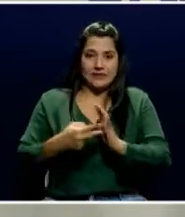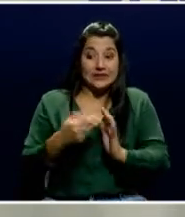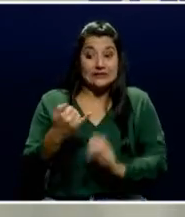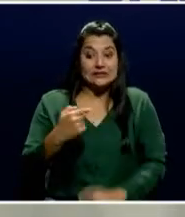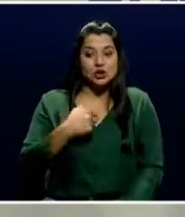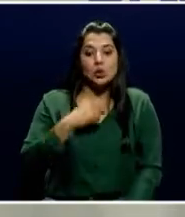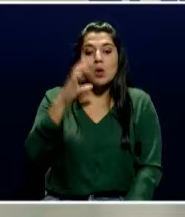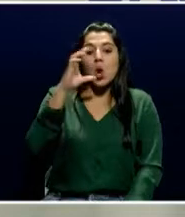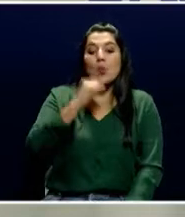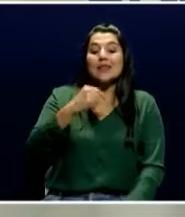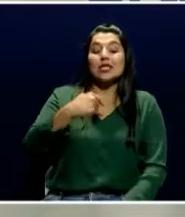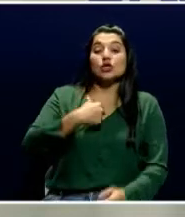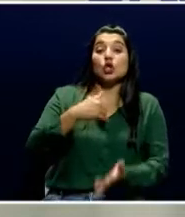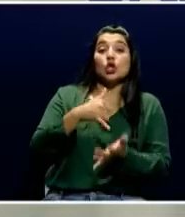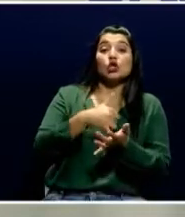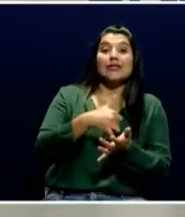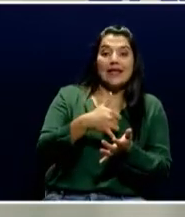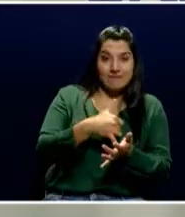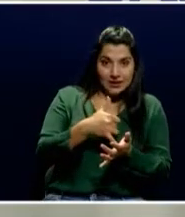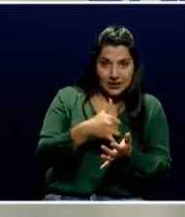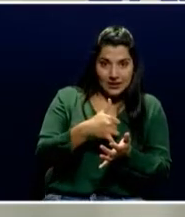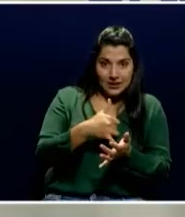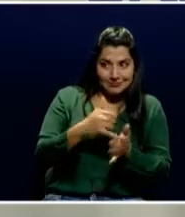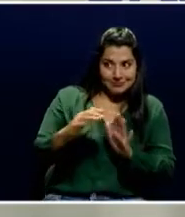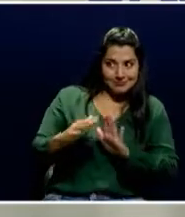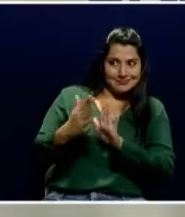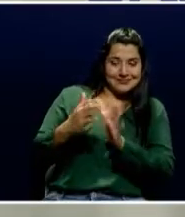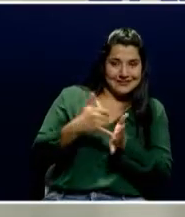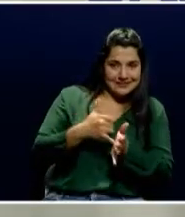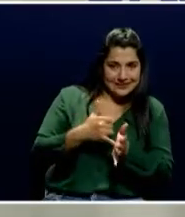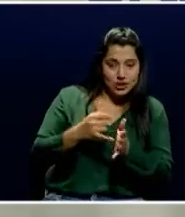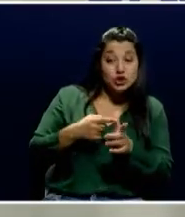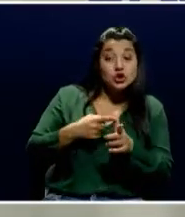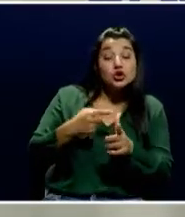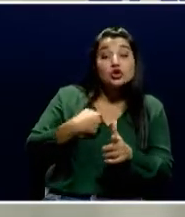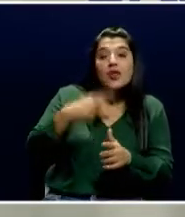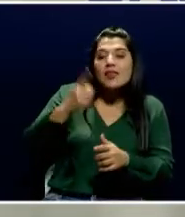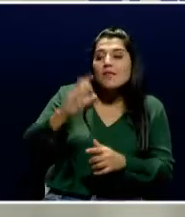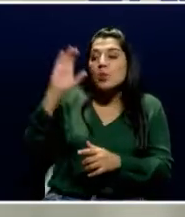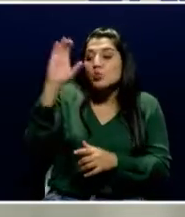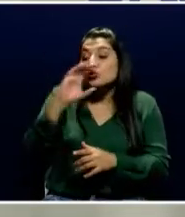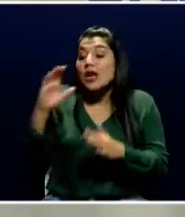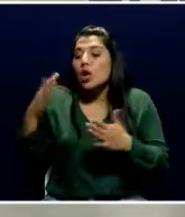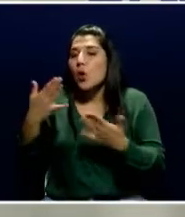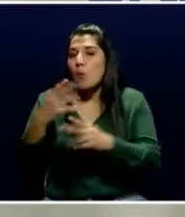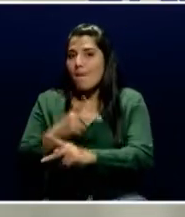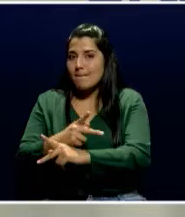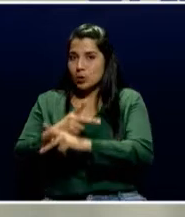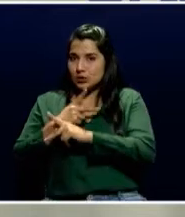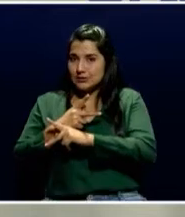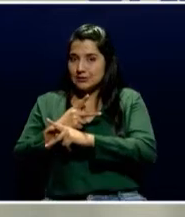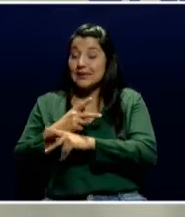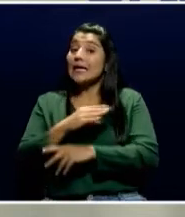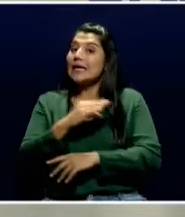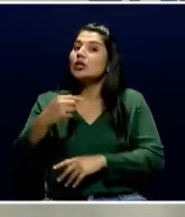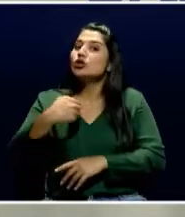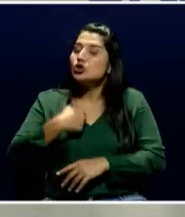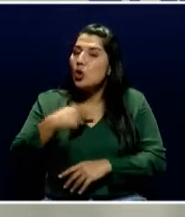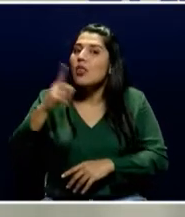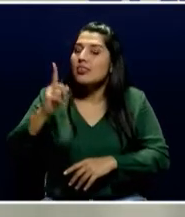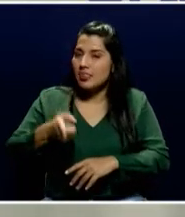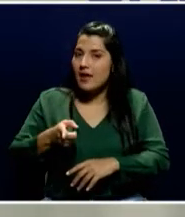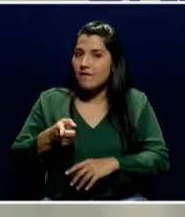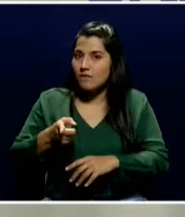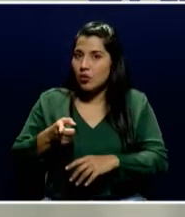un peligro determinado, yo tengo que buscar medidas de protección y tengo también que garantizar que esas medidas de